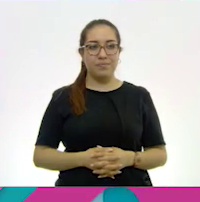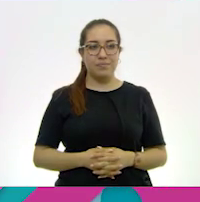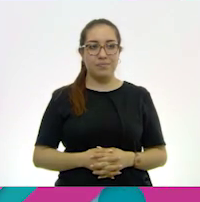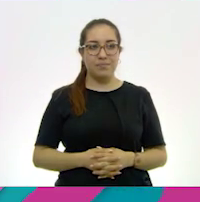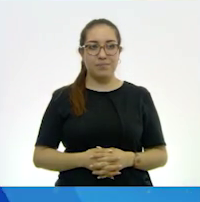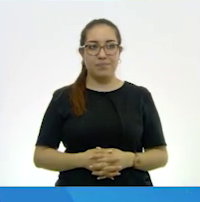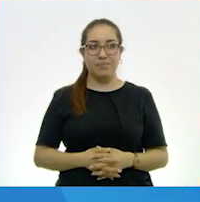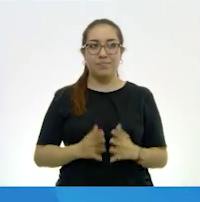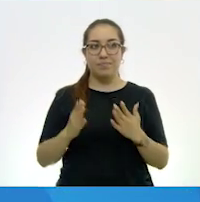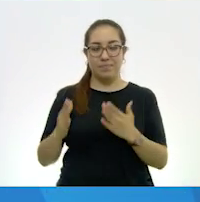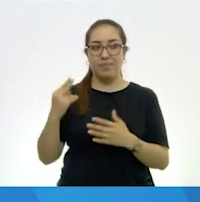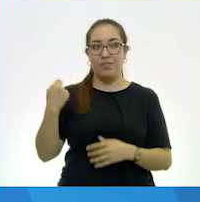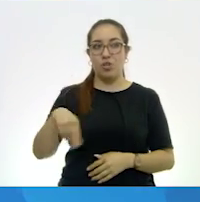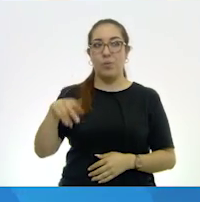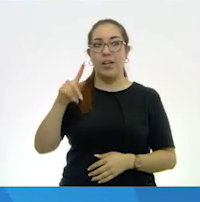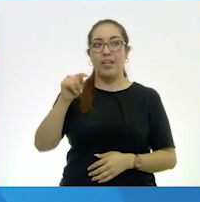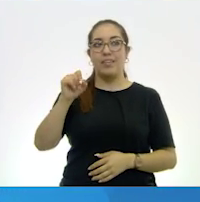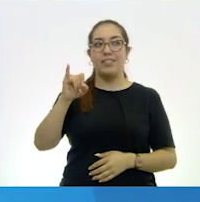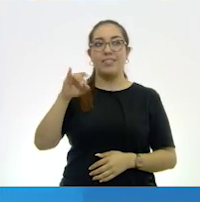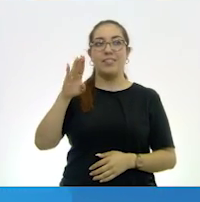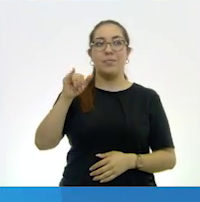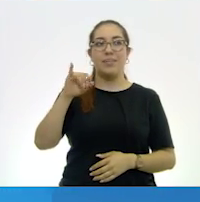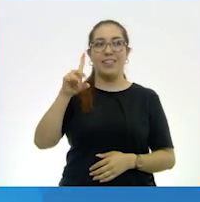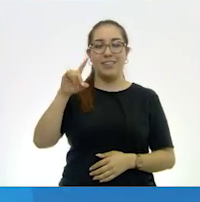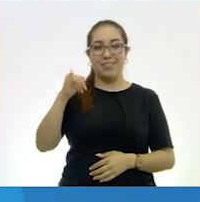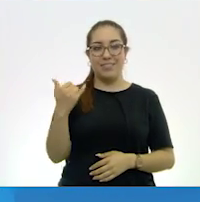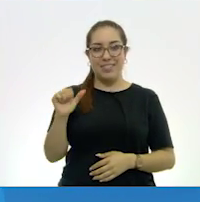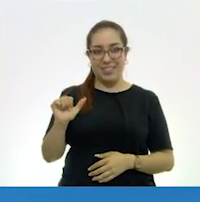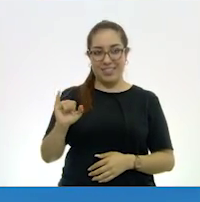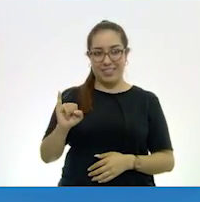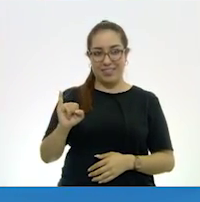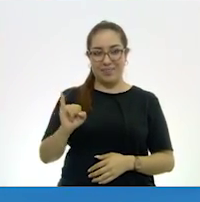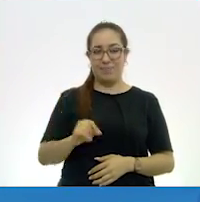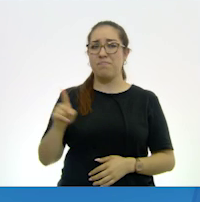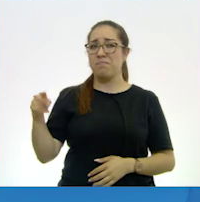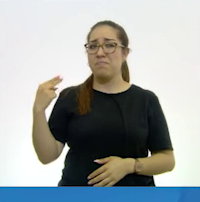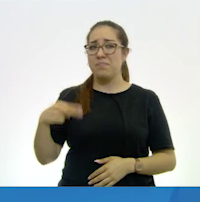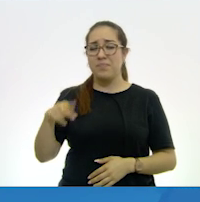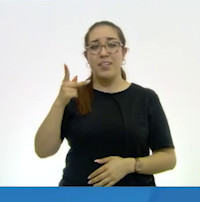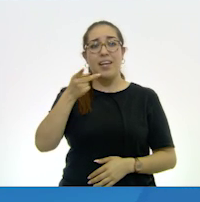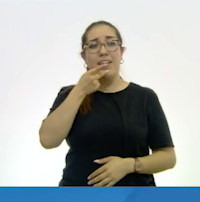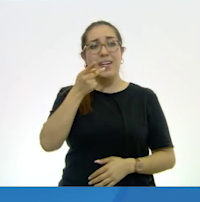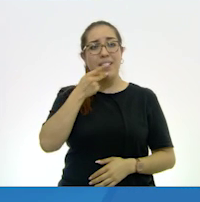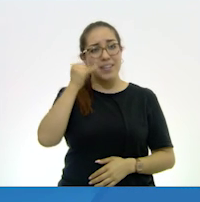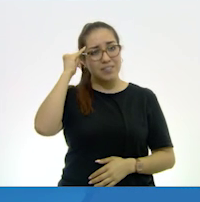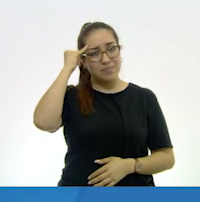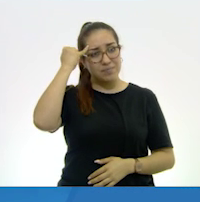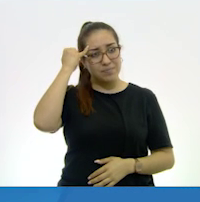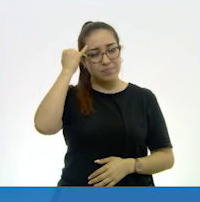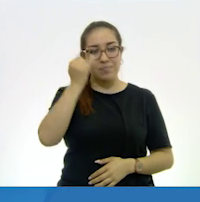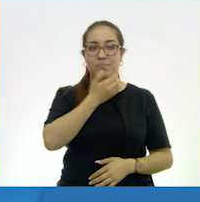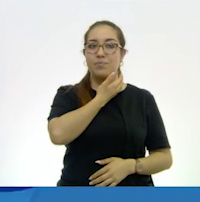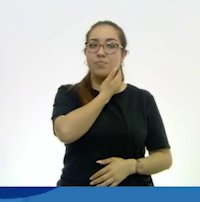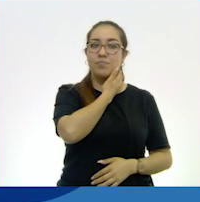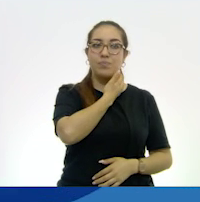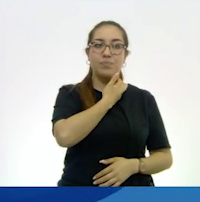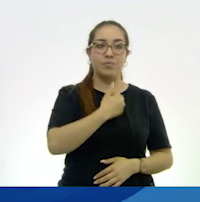Sí, Vicky. Diente de león. Gehen baru hogu, no